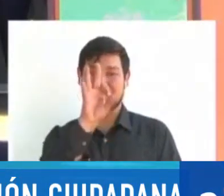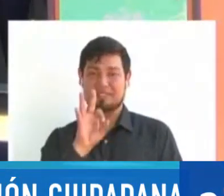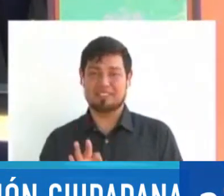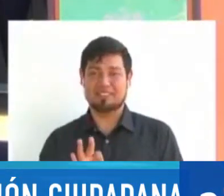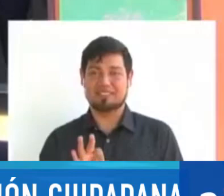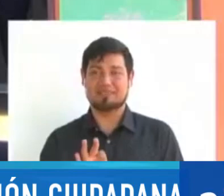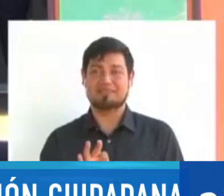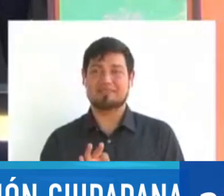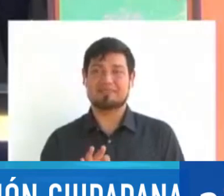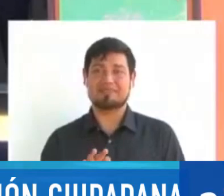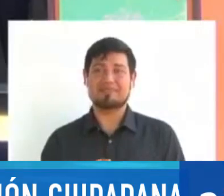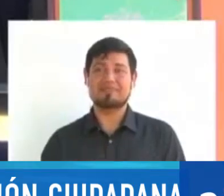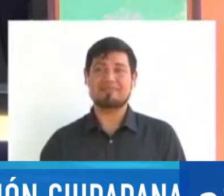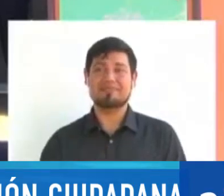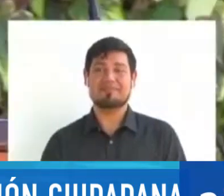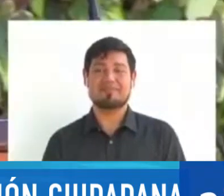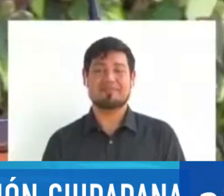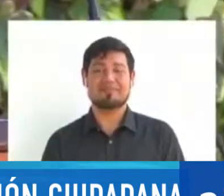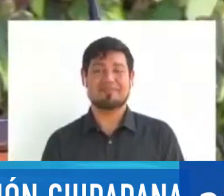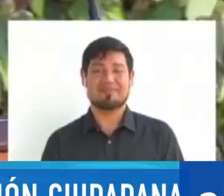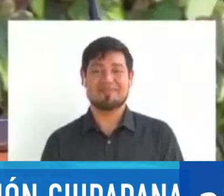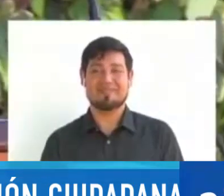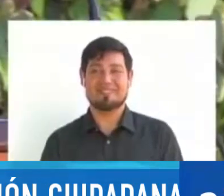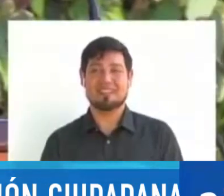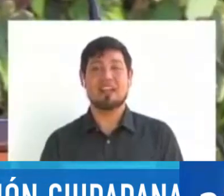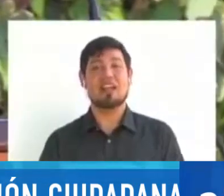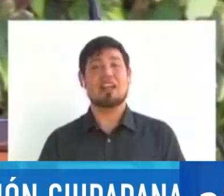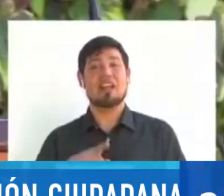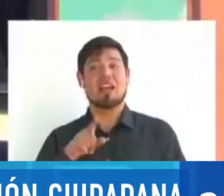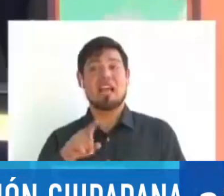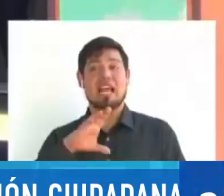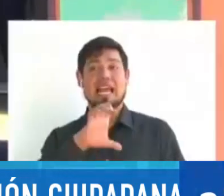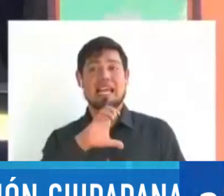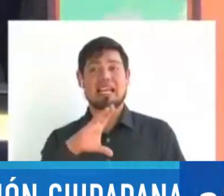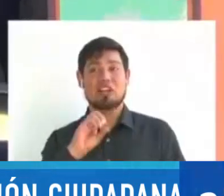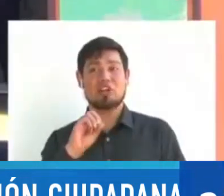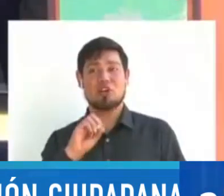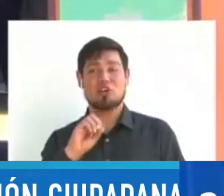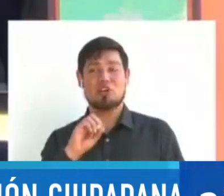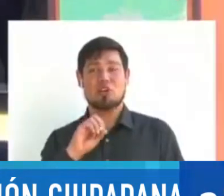30,9%. El ganador es ONG Ecobarrios.